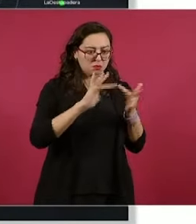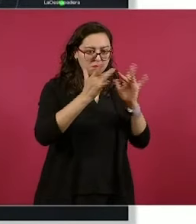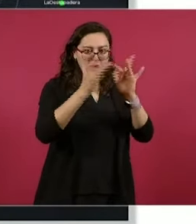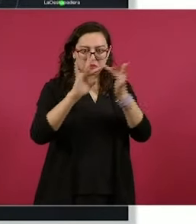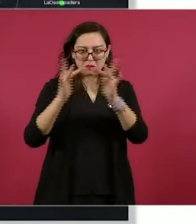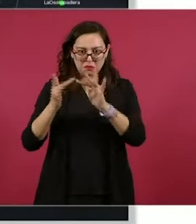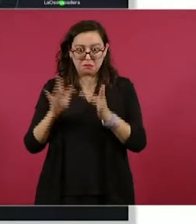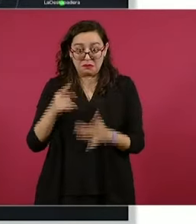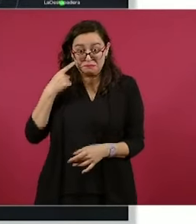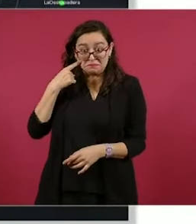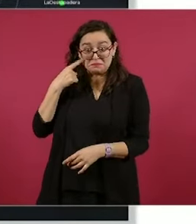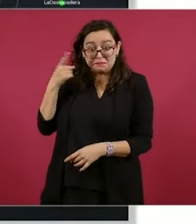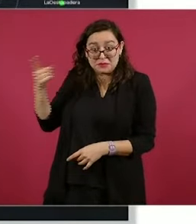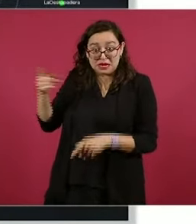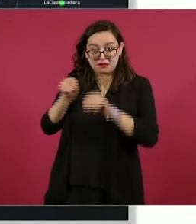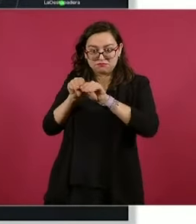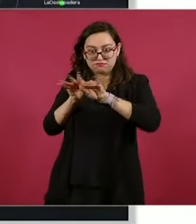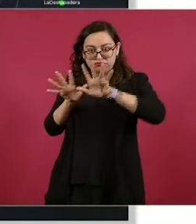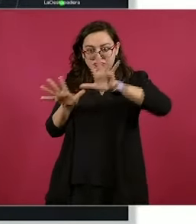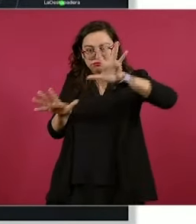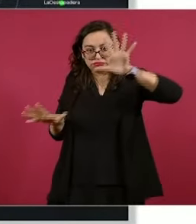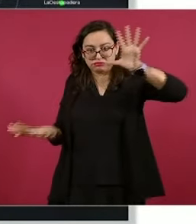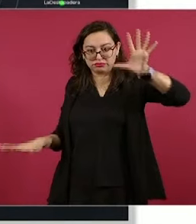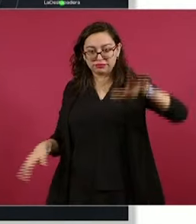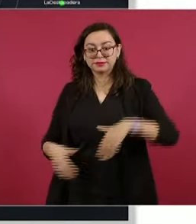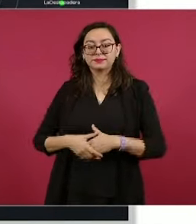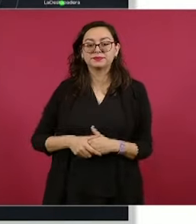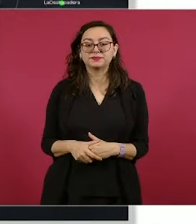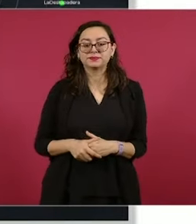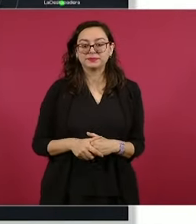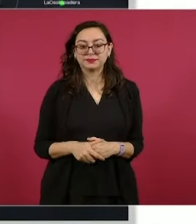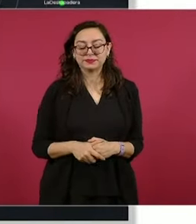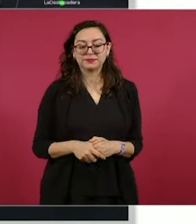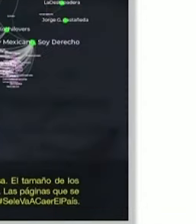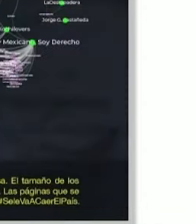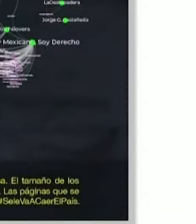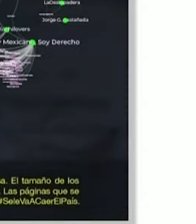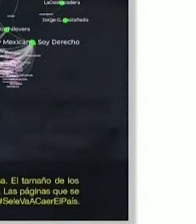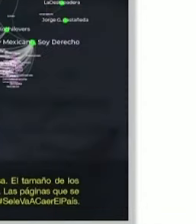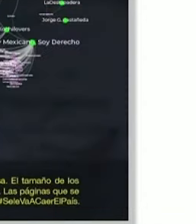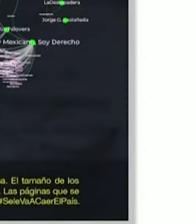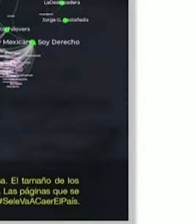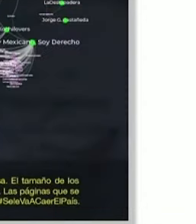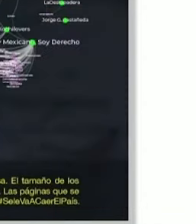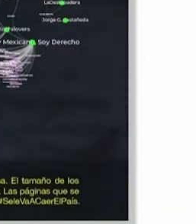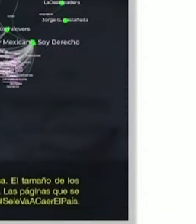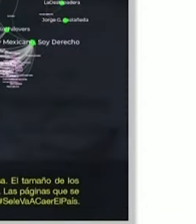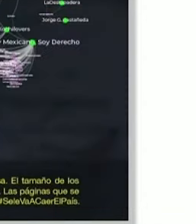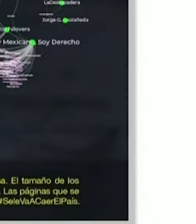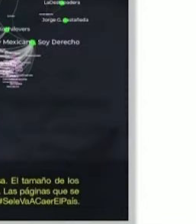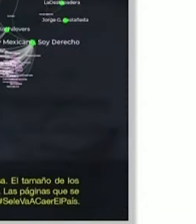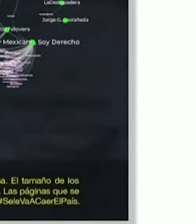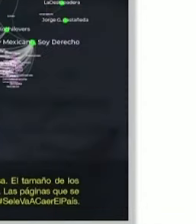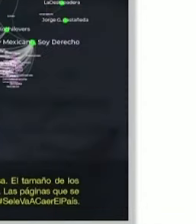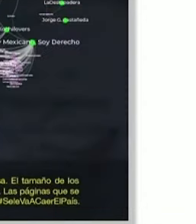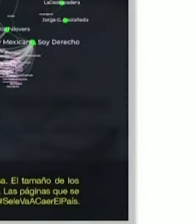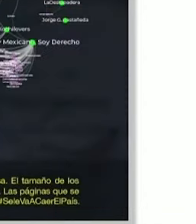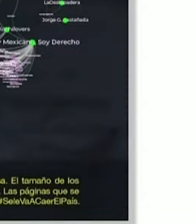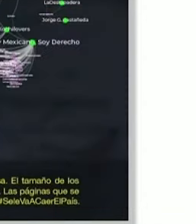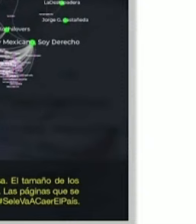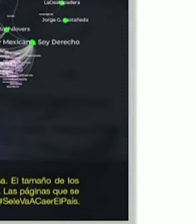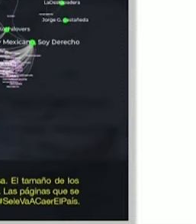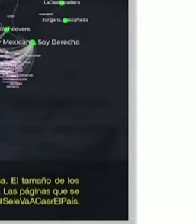negra. Difunden narrativas de ataque mediante, ya decíamos, memes, hashtags, videos virales y publicaciones